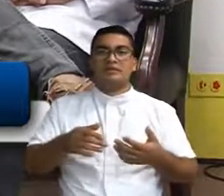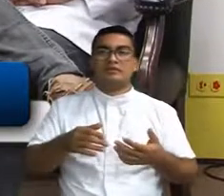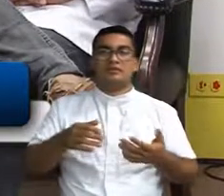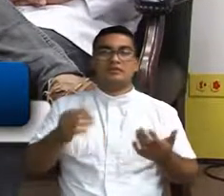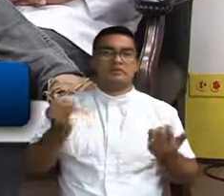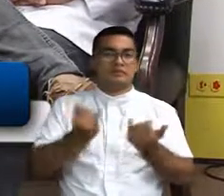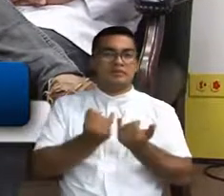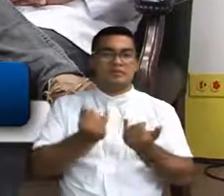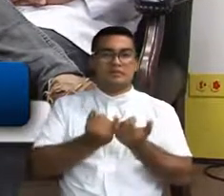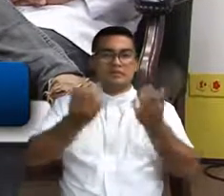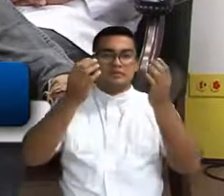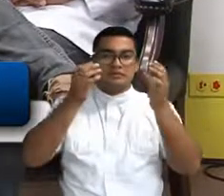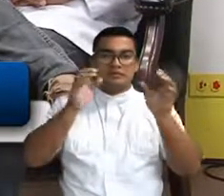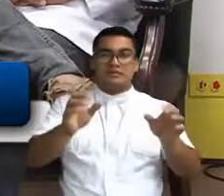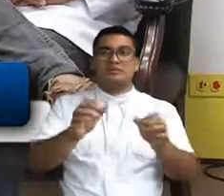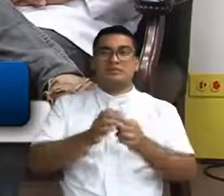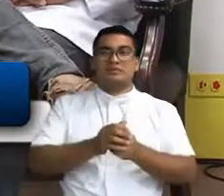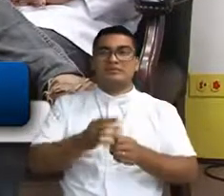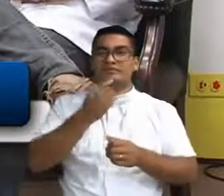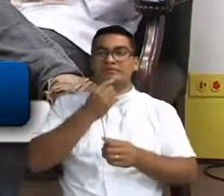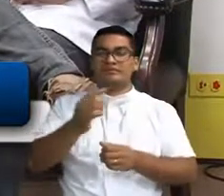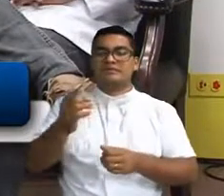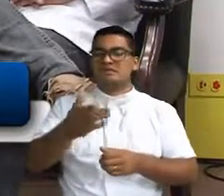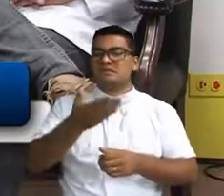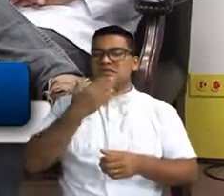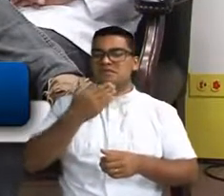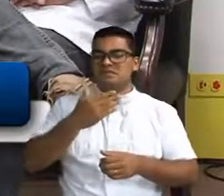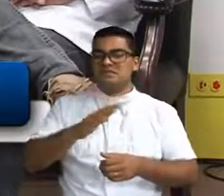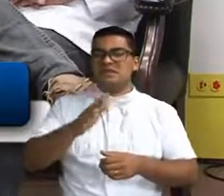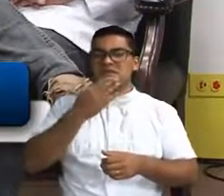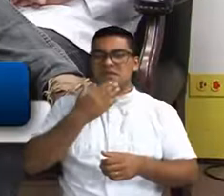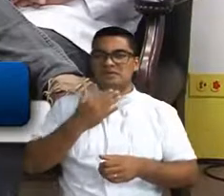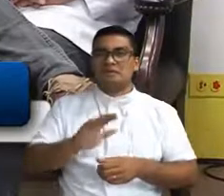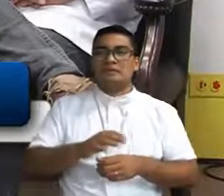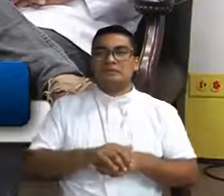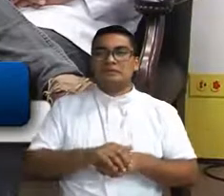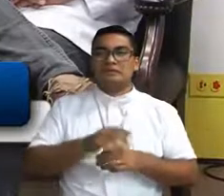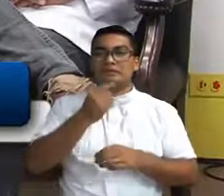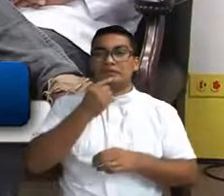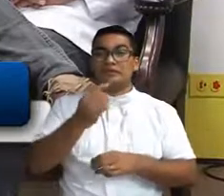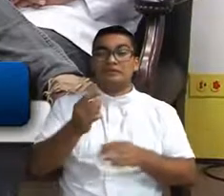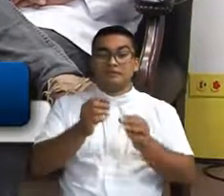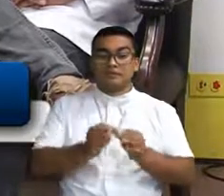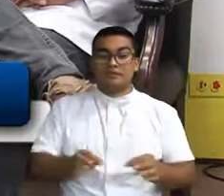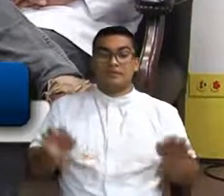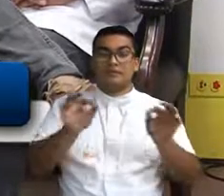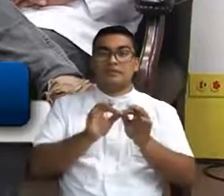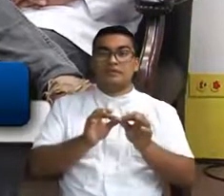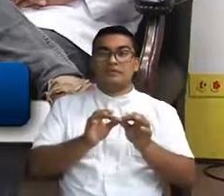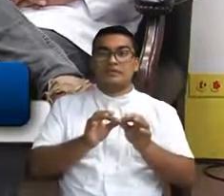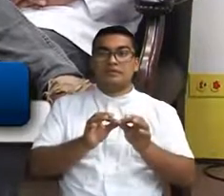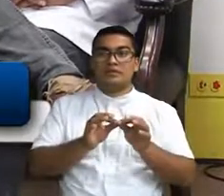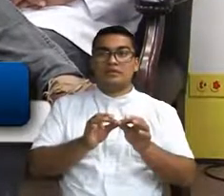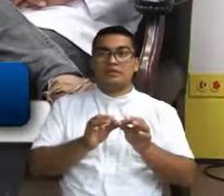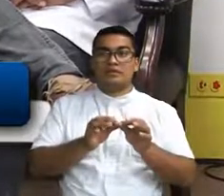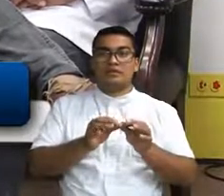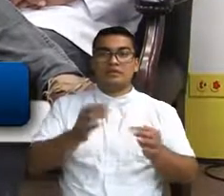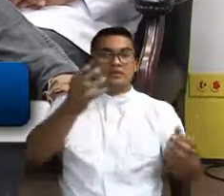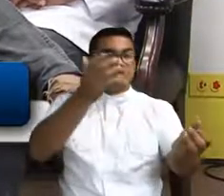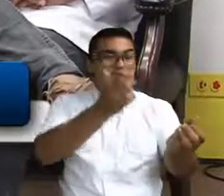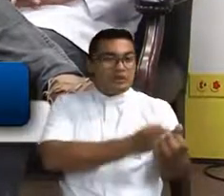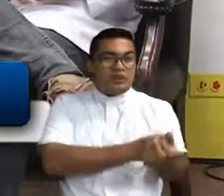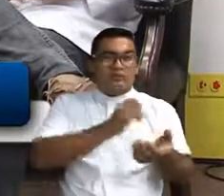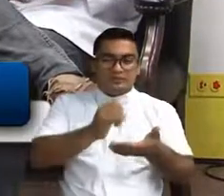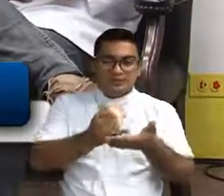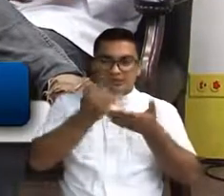energizantes. Correcto, eso de forma negativa. Nosotros hacemos énfasis grande en la prevención de la droga, lo